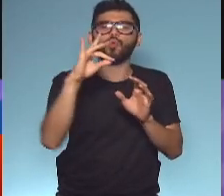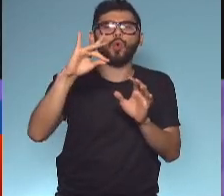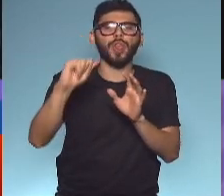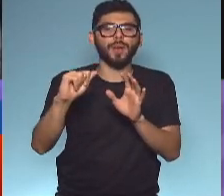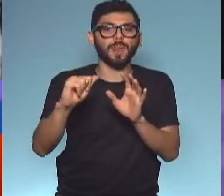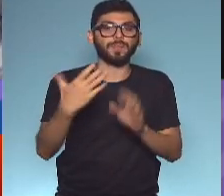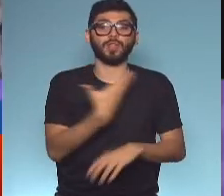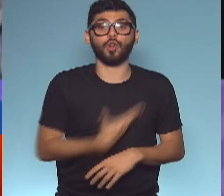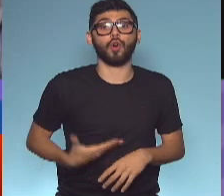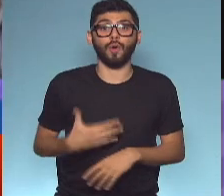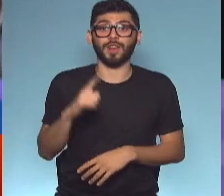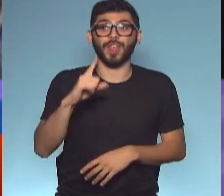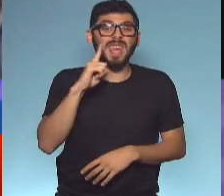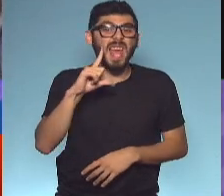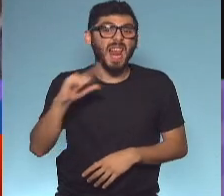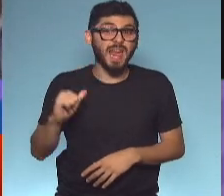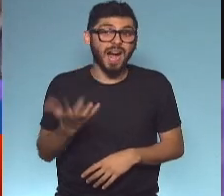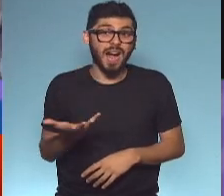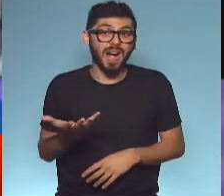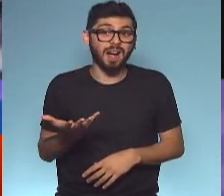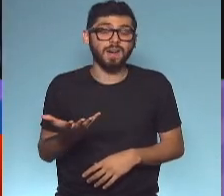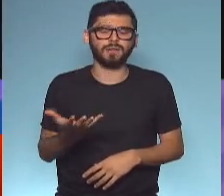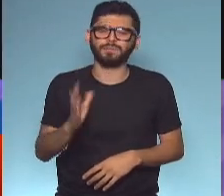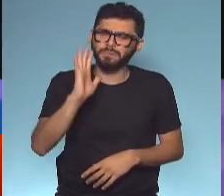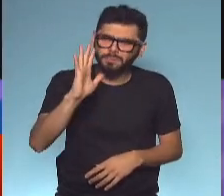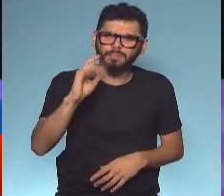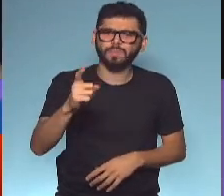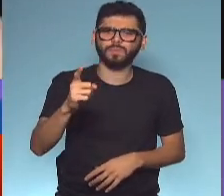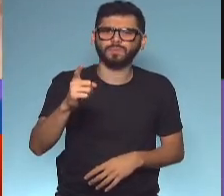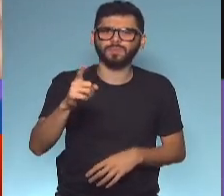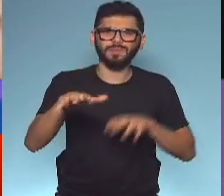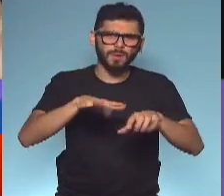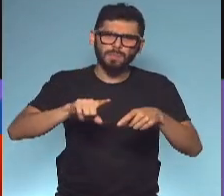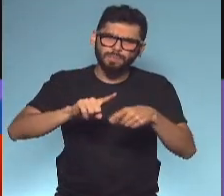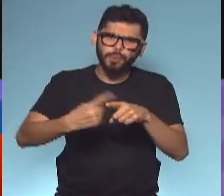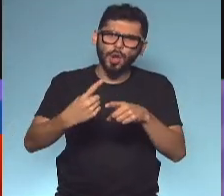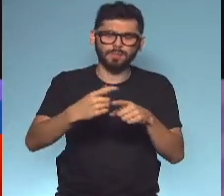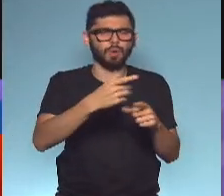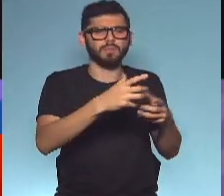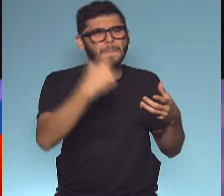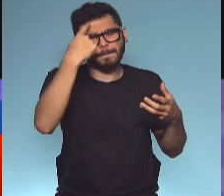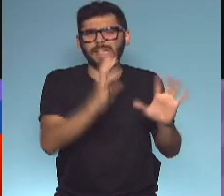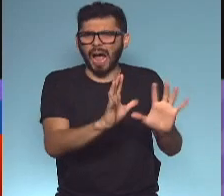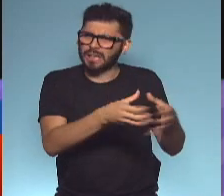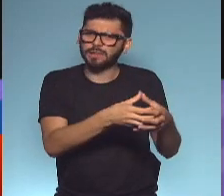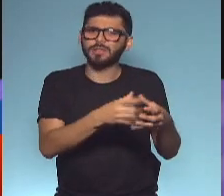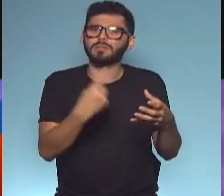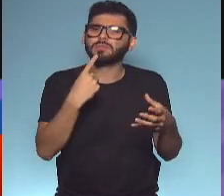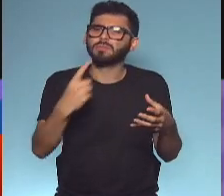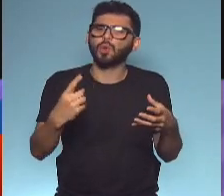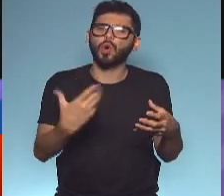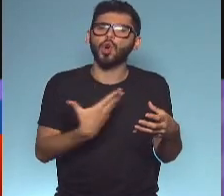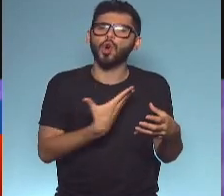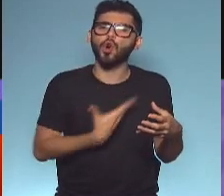en el gobierno de Illia, ¿no? Ahora, Ernesto, más allá de la situación política y de lo que piensan estos dirigentes, ¿cómo fue la relación con el